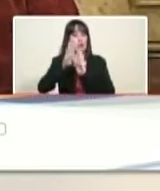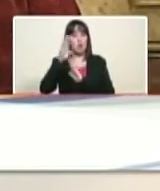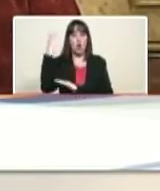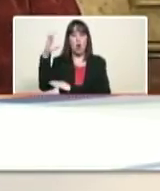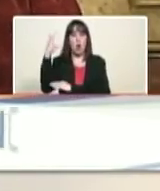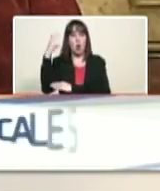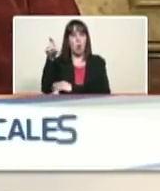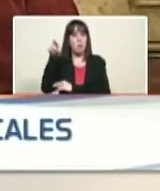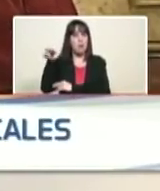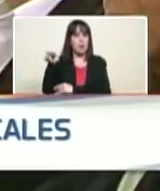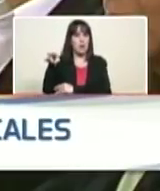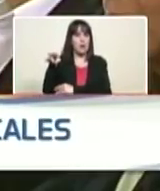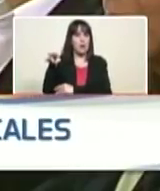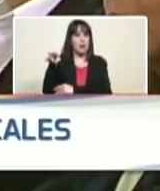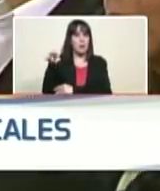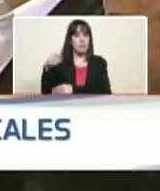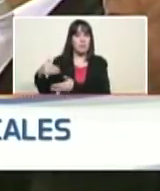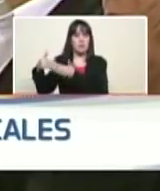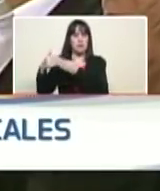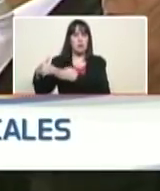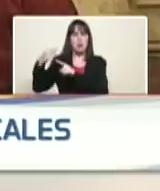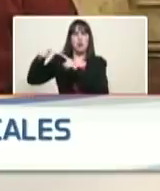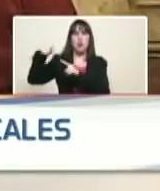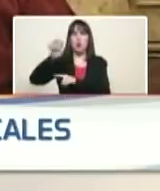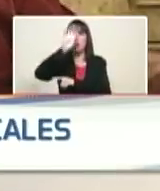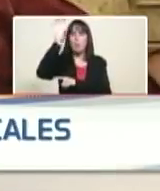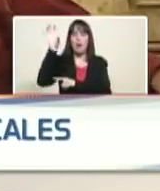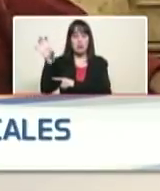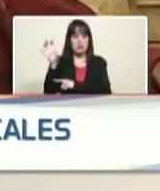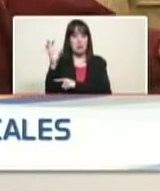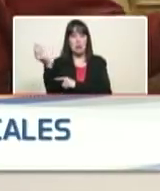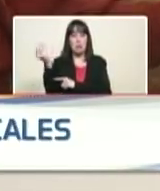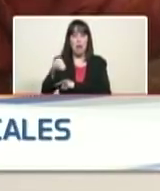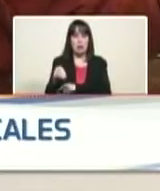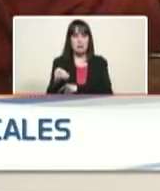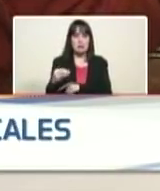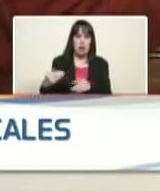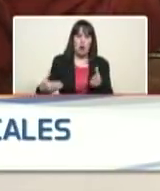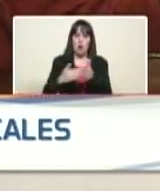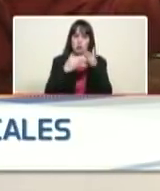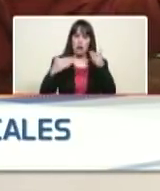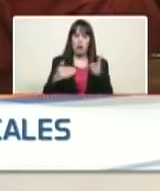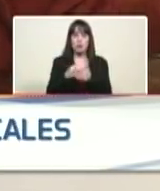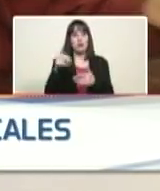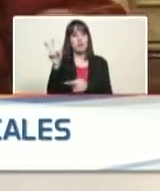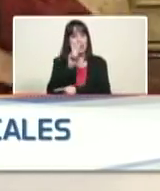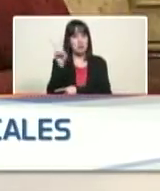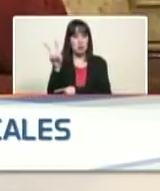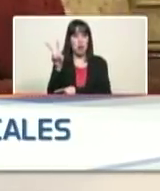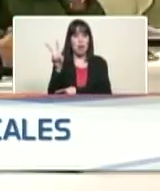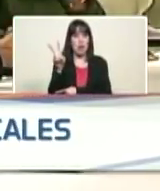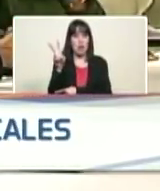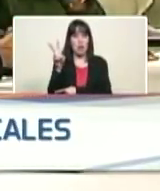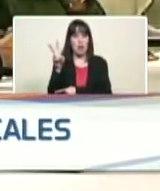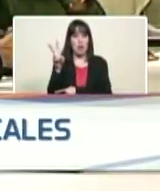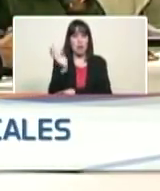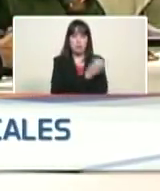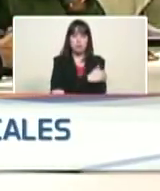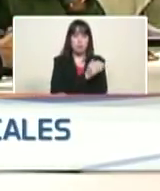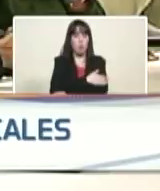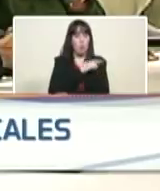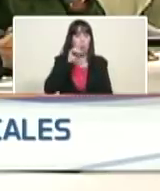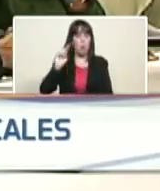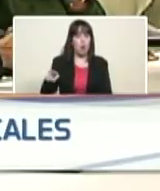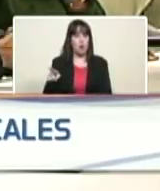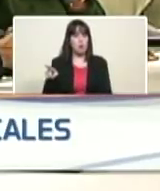Colombia y desde más allá, y que ha desarrollado esa oligarquía bastarda.